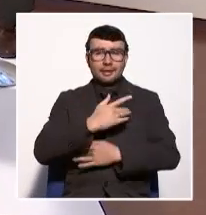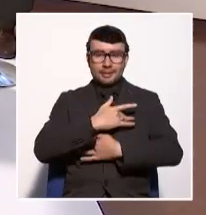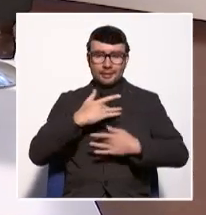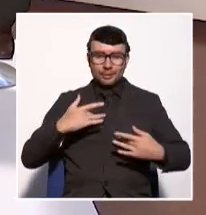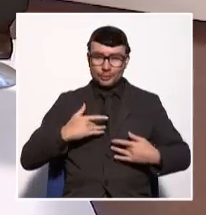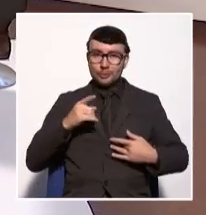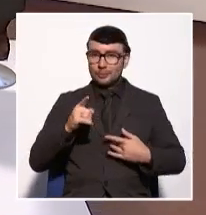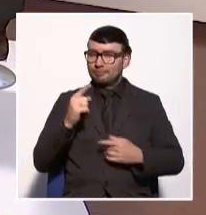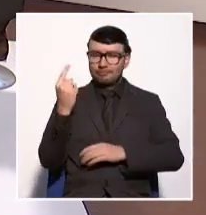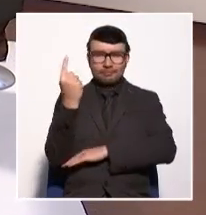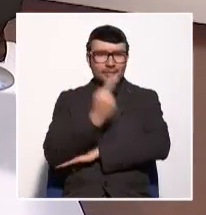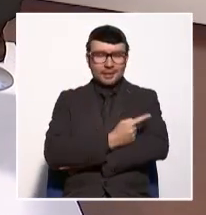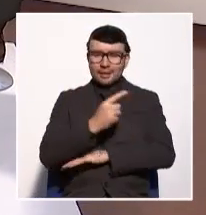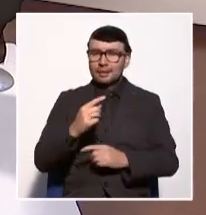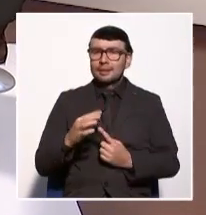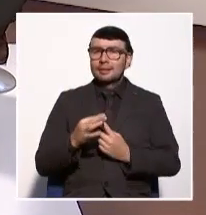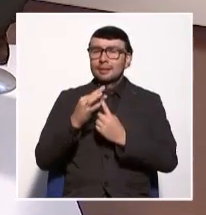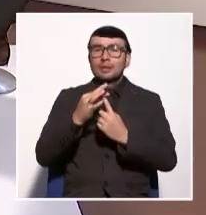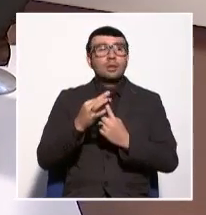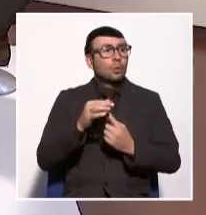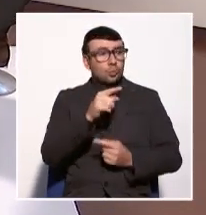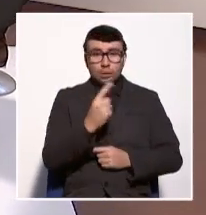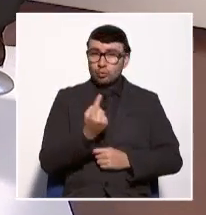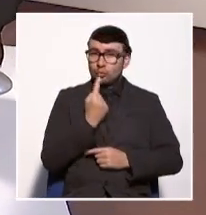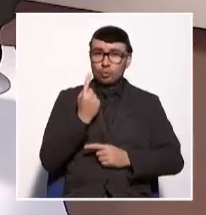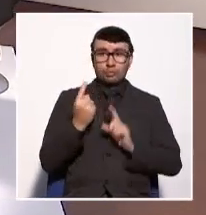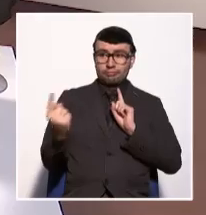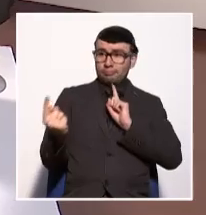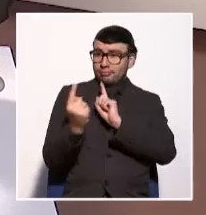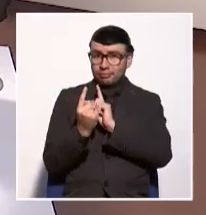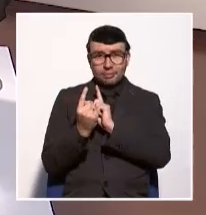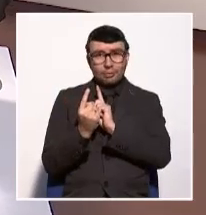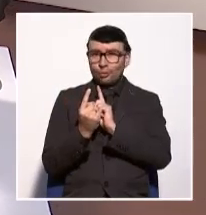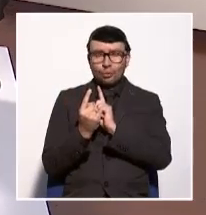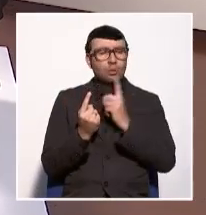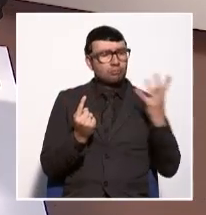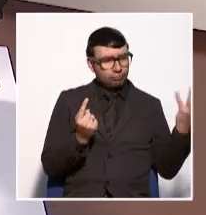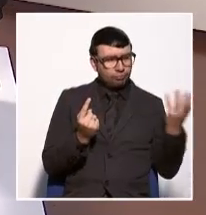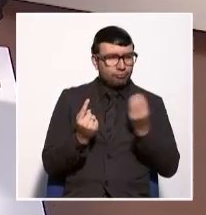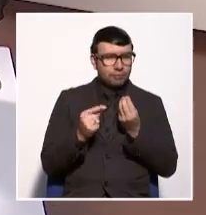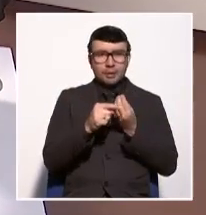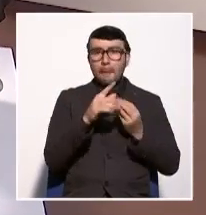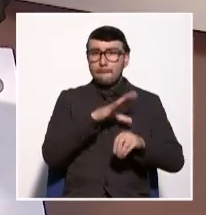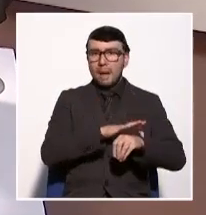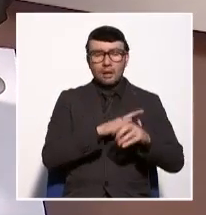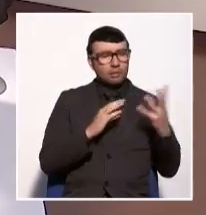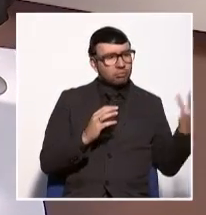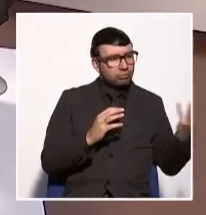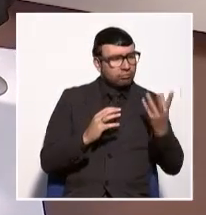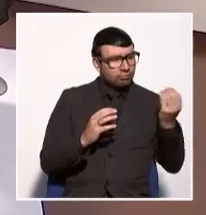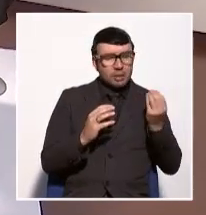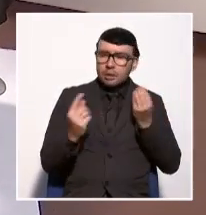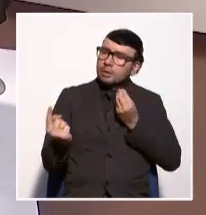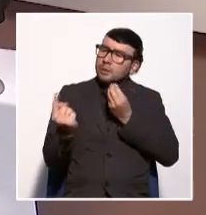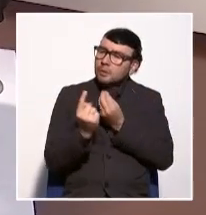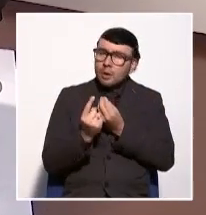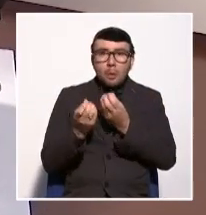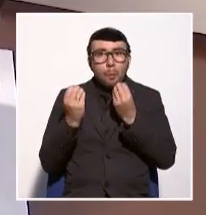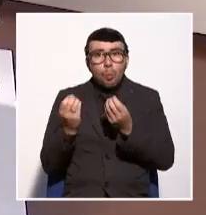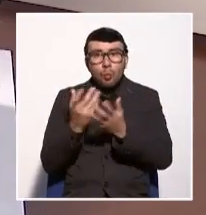decidió no atender sólo a un paciente sino a través de un grupo interdisciplinario son muchas las cosas que se han descubierto